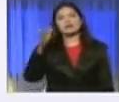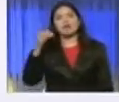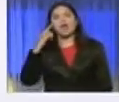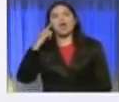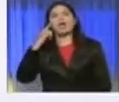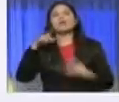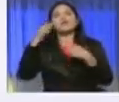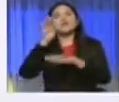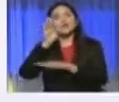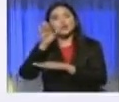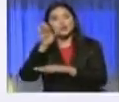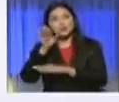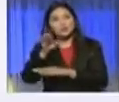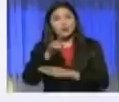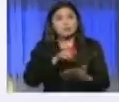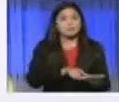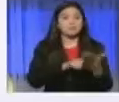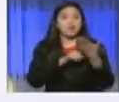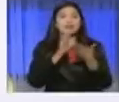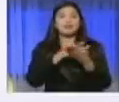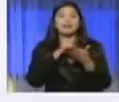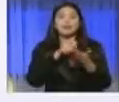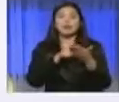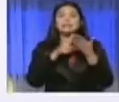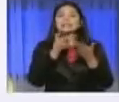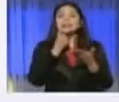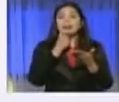me regalaron este libro en inglés, ¿no?